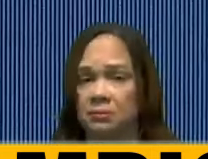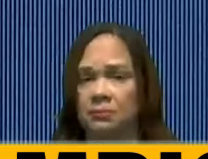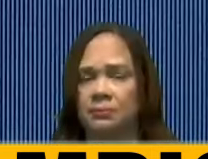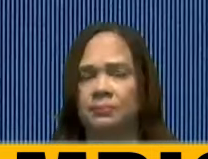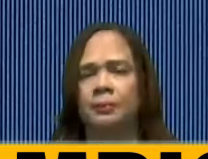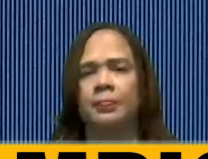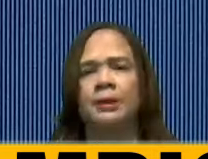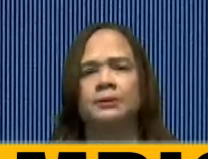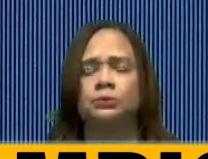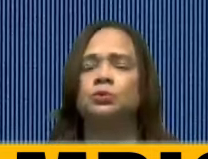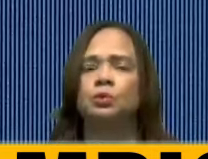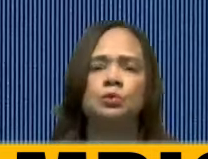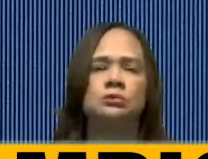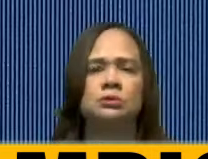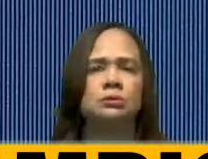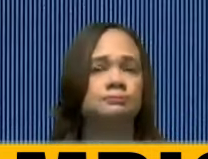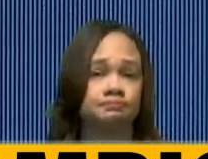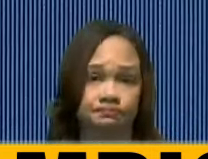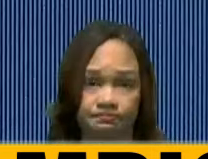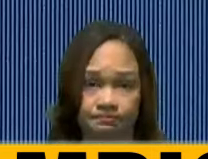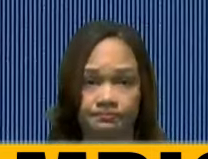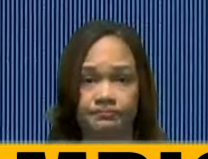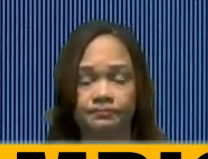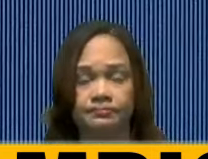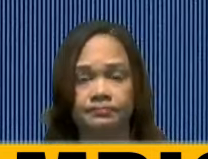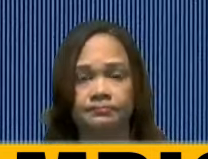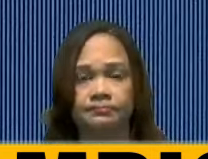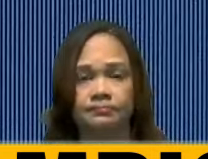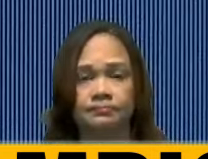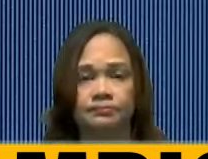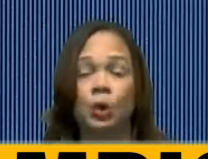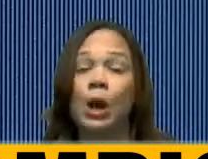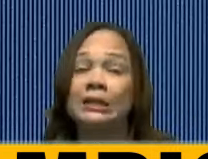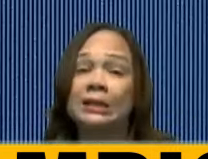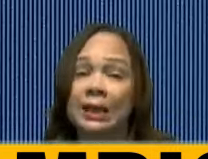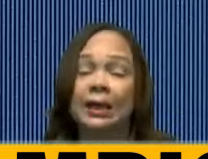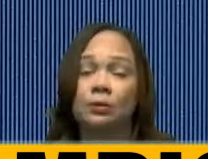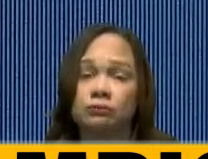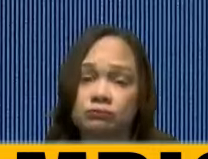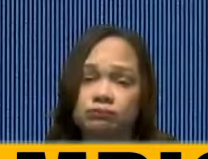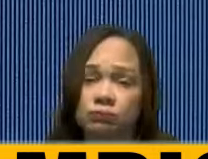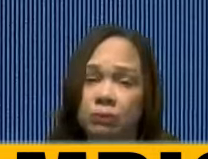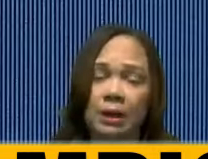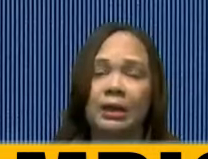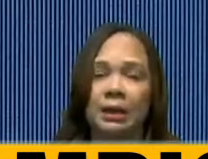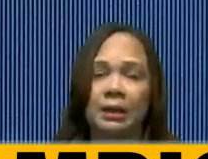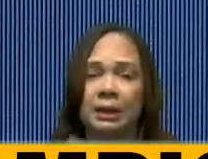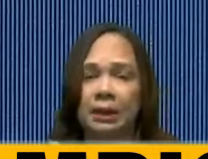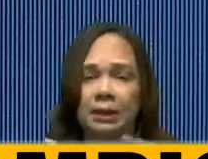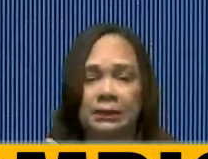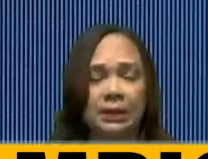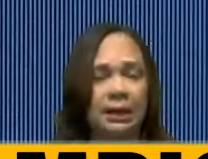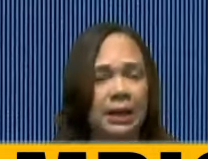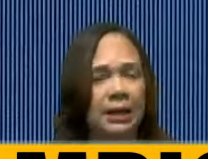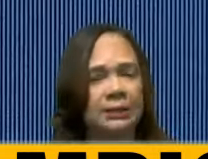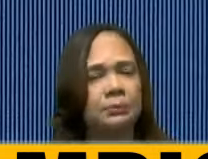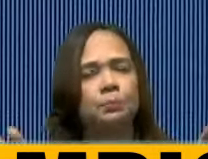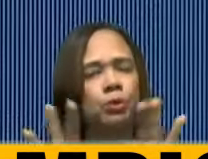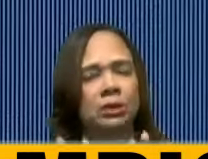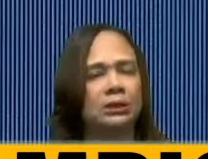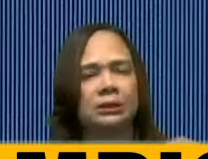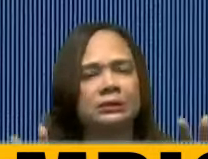eh nosotros básicamente lo que tiene que ver con el gasto público lo estamos enfocando en tres grandes Pilares el